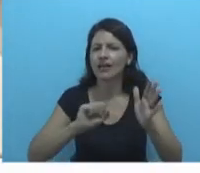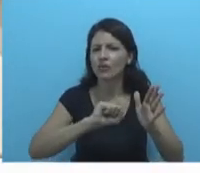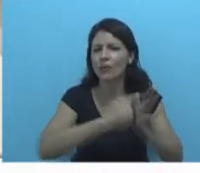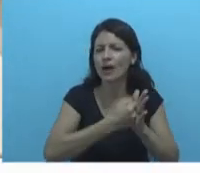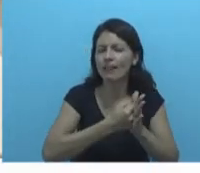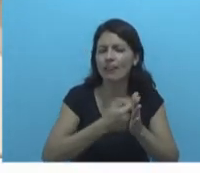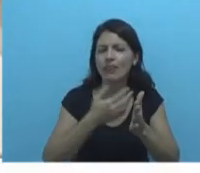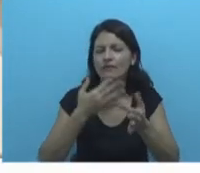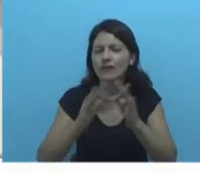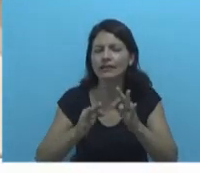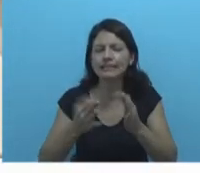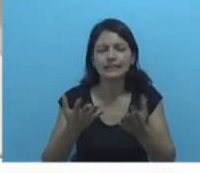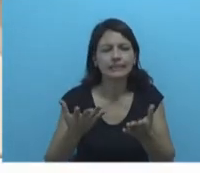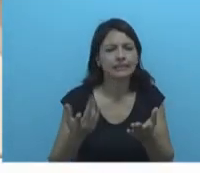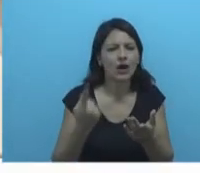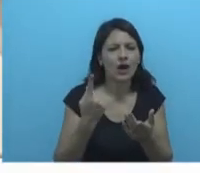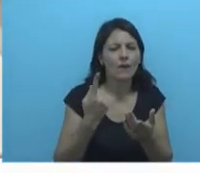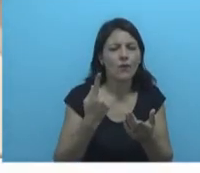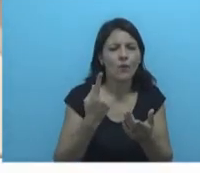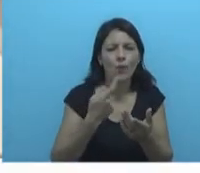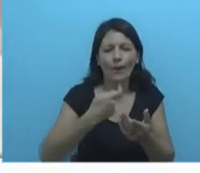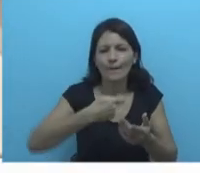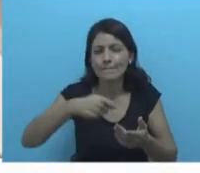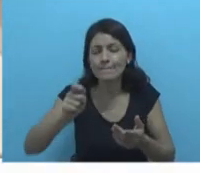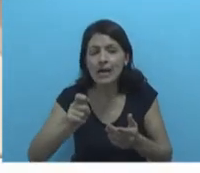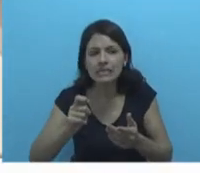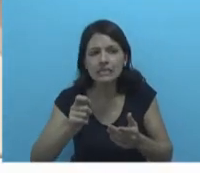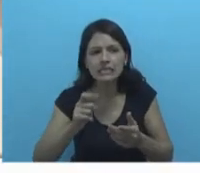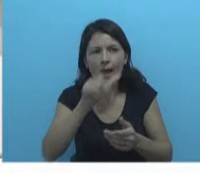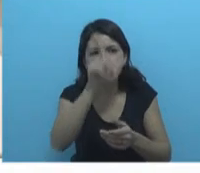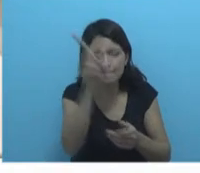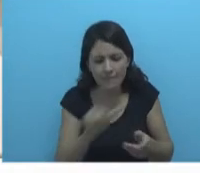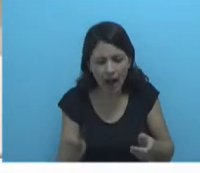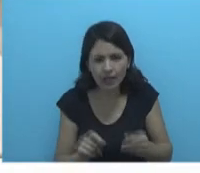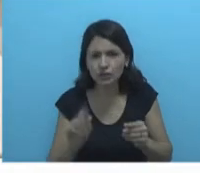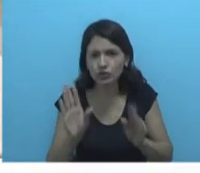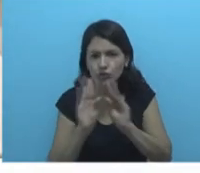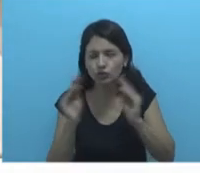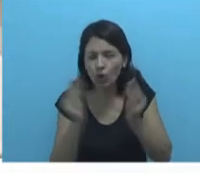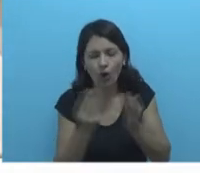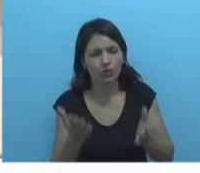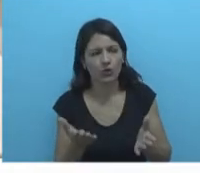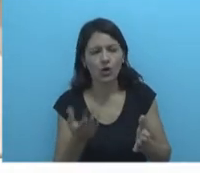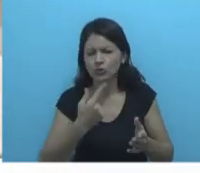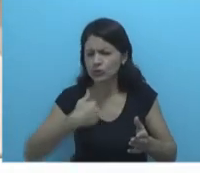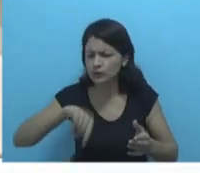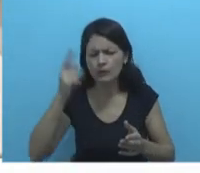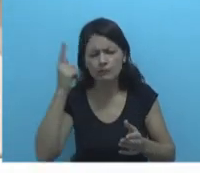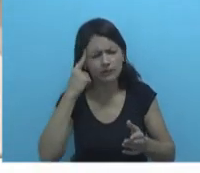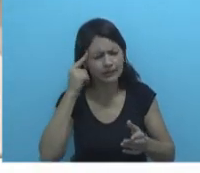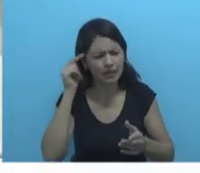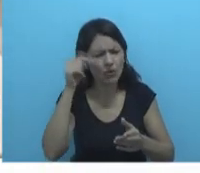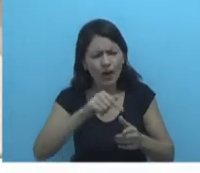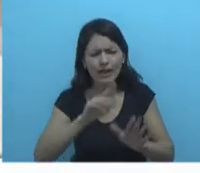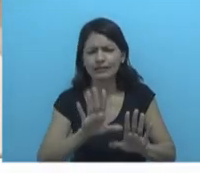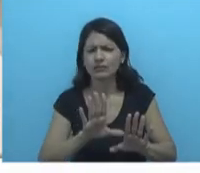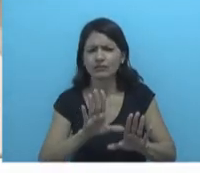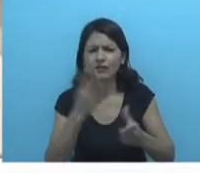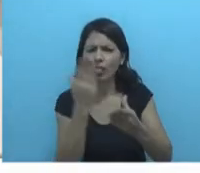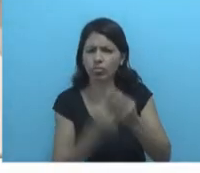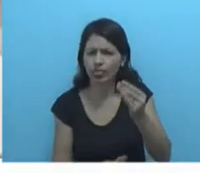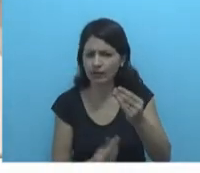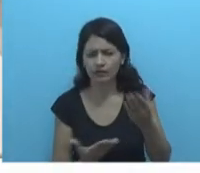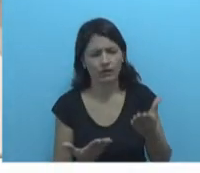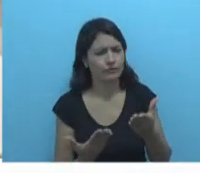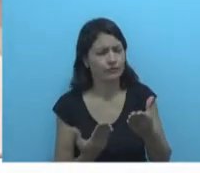todo nuestro país. Nosotros estamos convencidos que esto es un error de diagnóstico y que